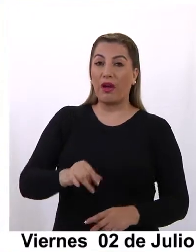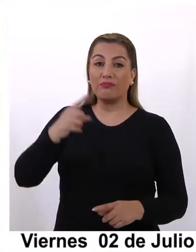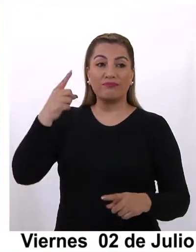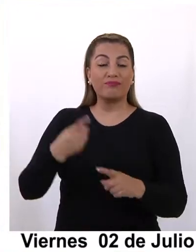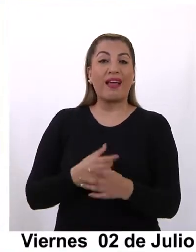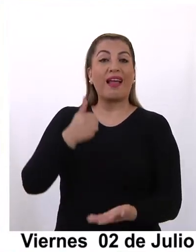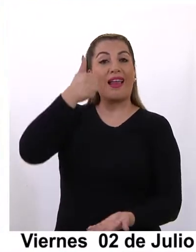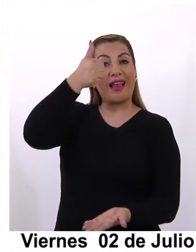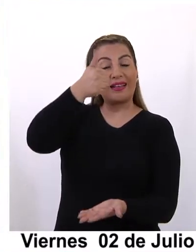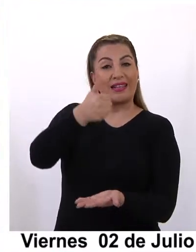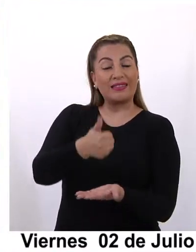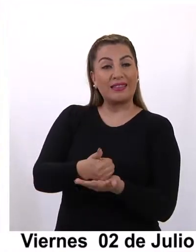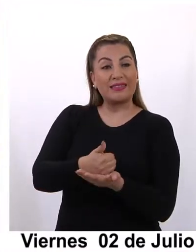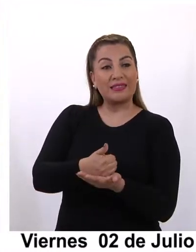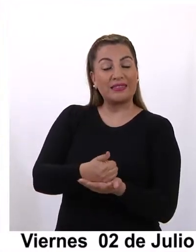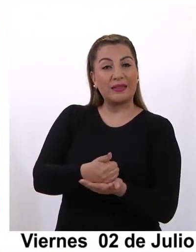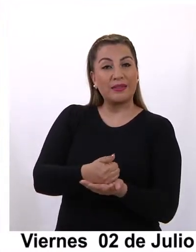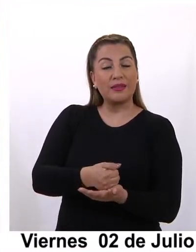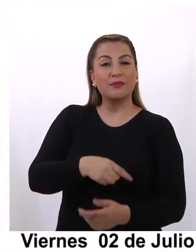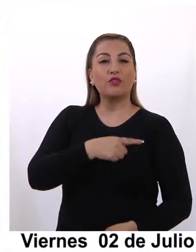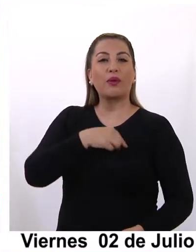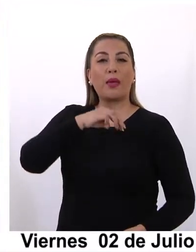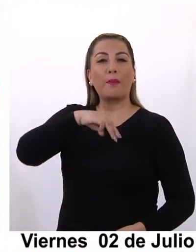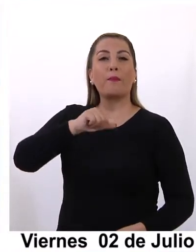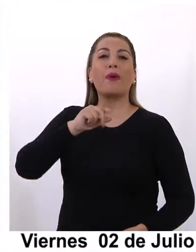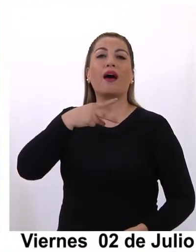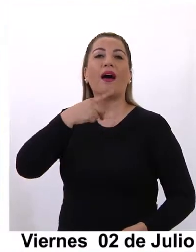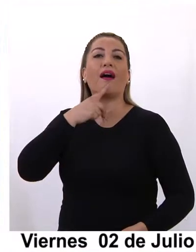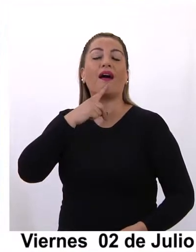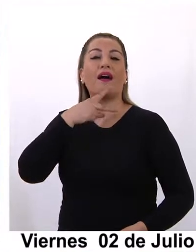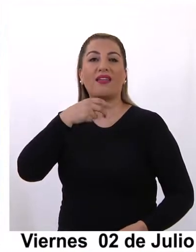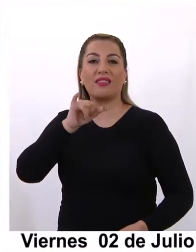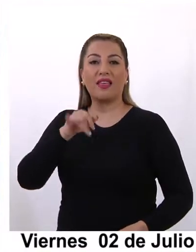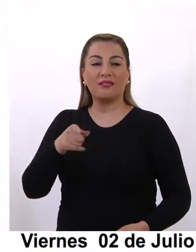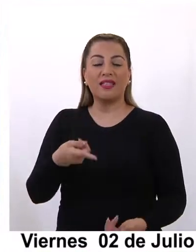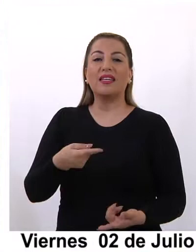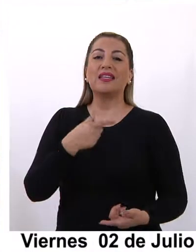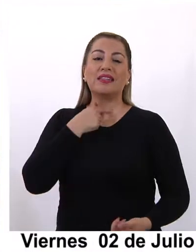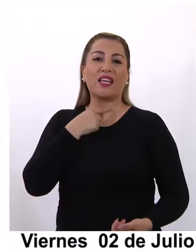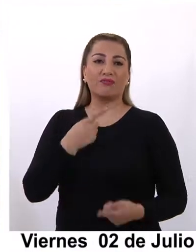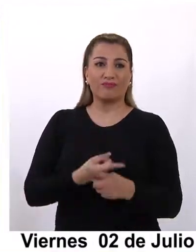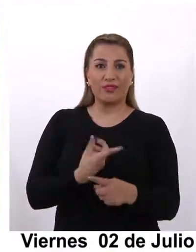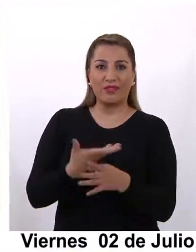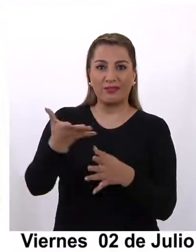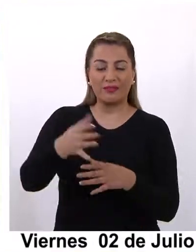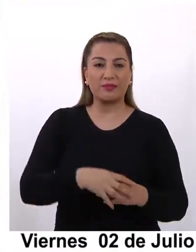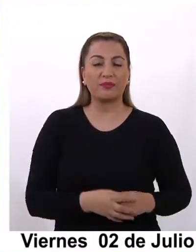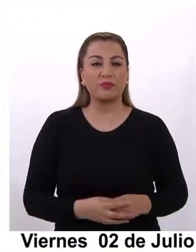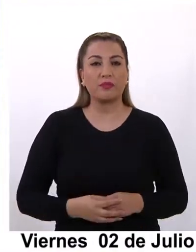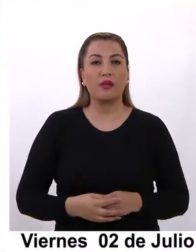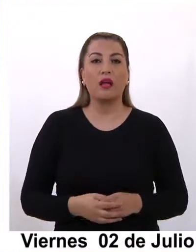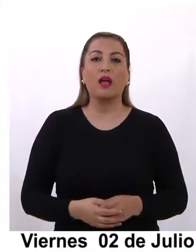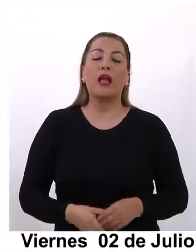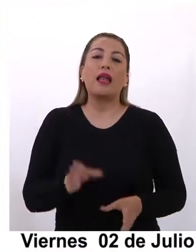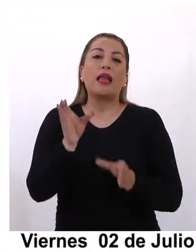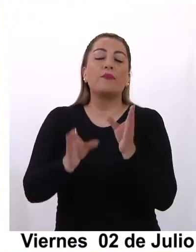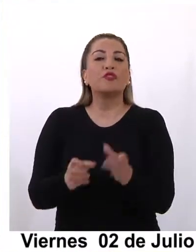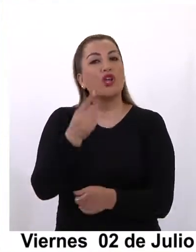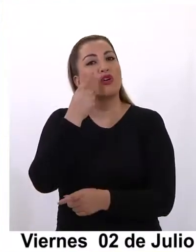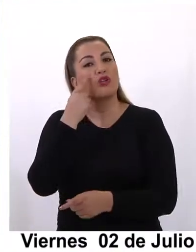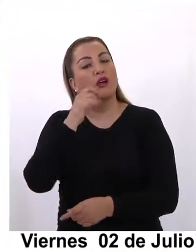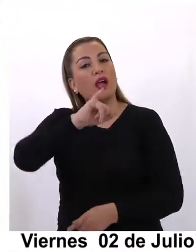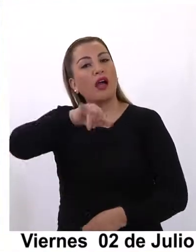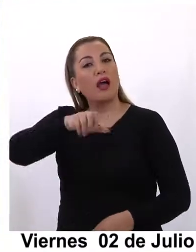reelecta alcaldesa de Providencia, Evelyn Matei, declinara en su carrera a La Moneda. Es bueno que la gente conozca bien Daniel